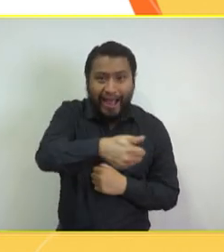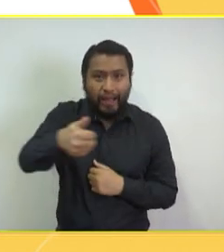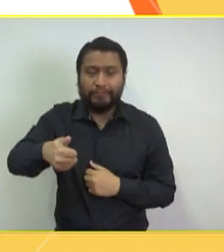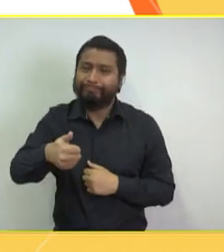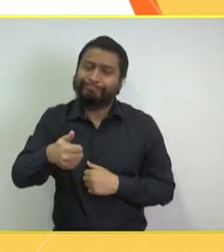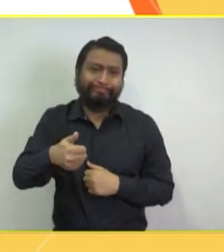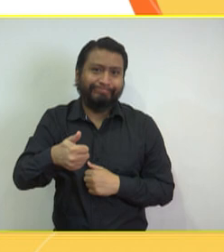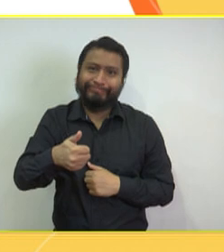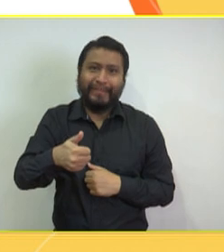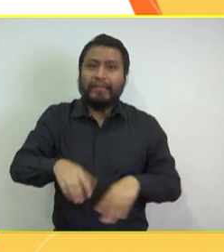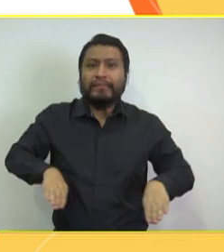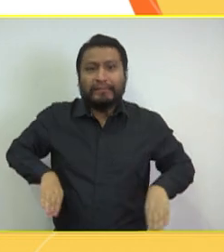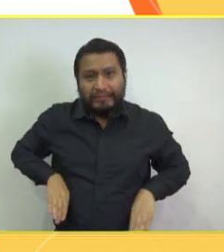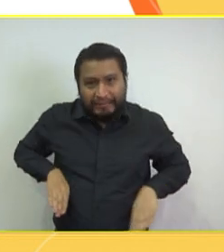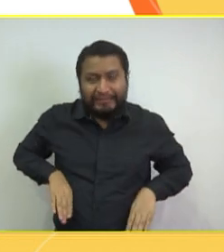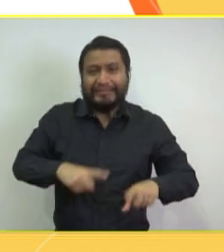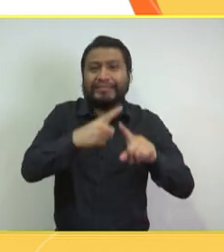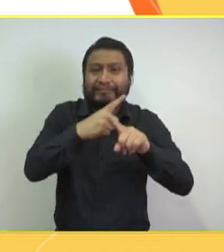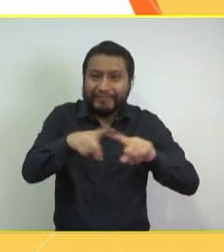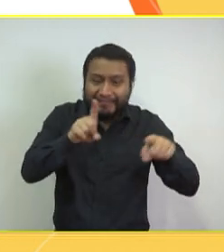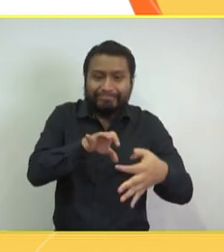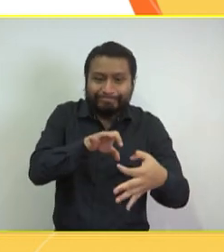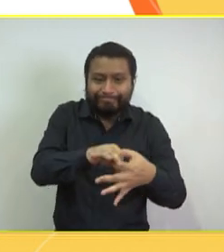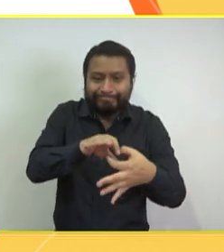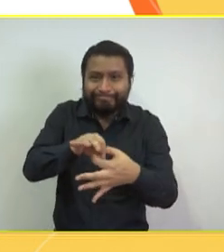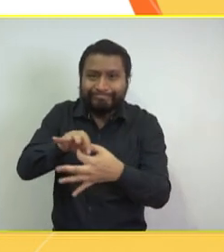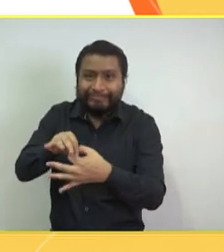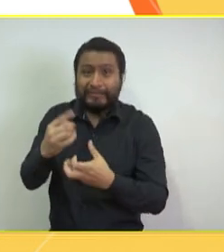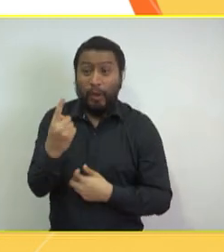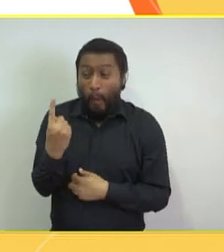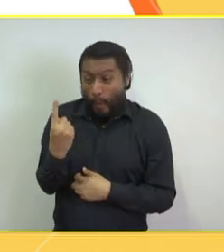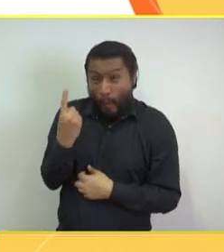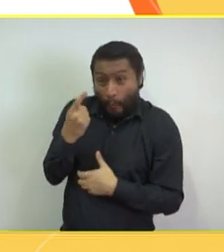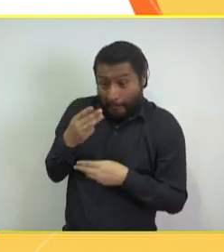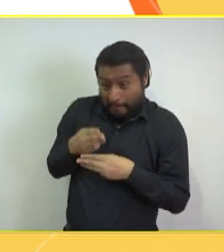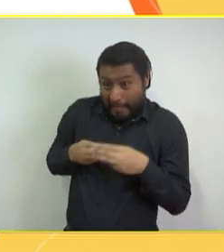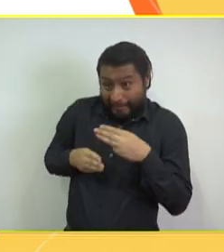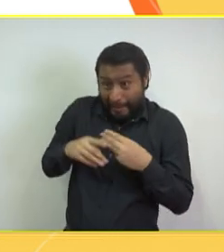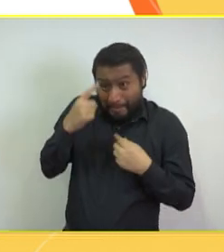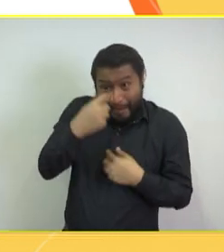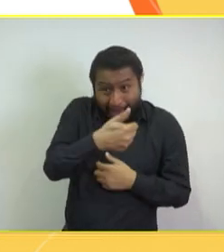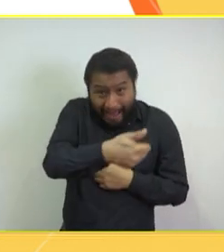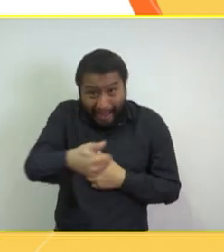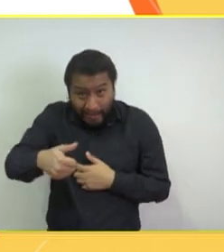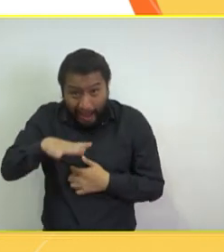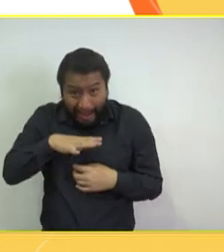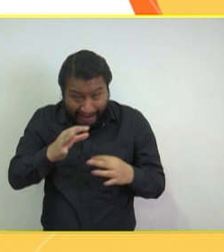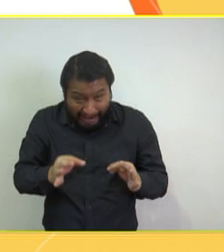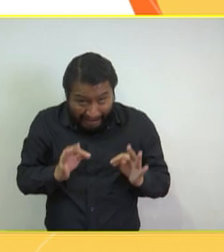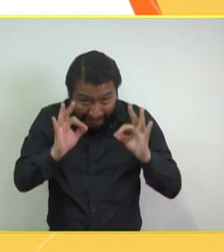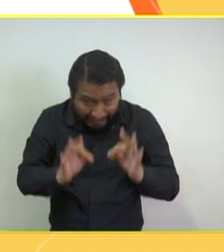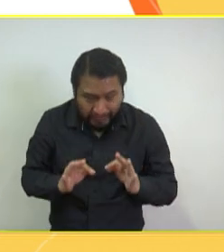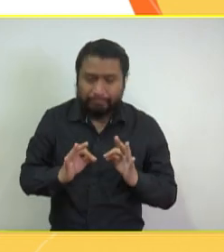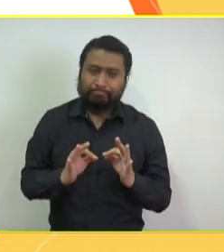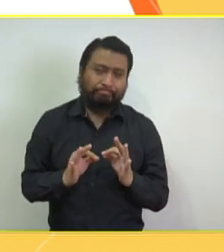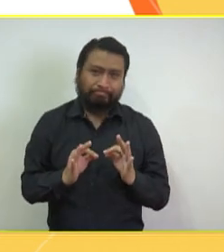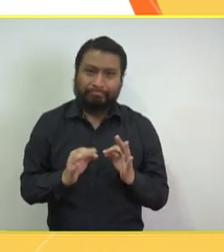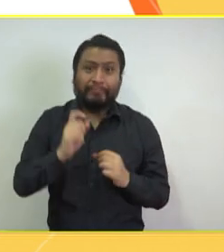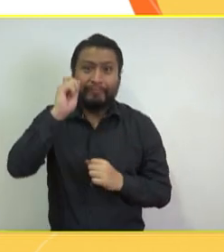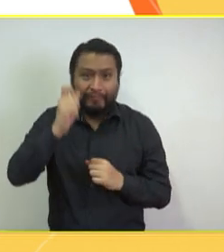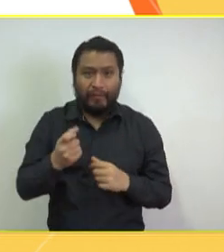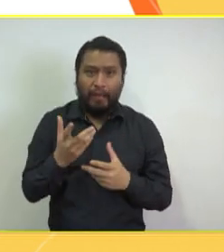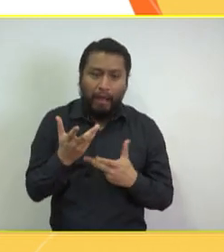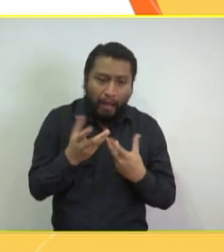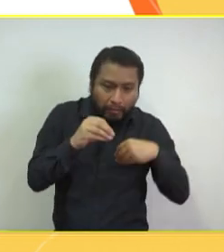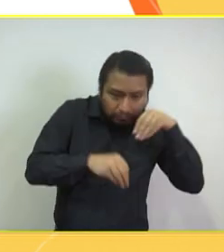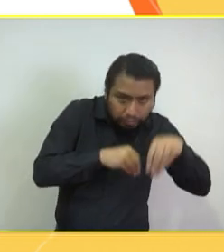distintas, lo que dificulta el tener un material correcto para cada una de ellas, dificultando la producción,